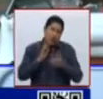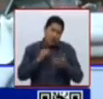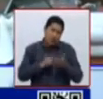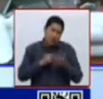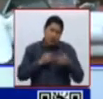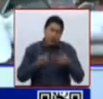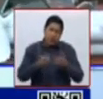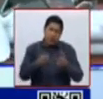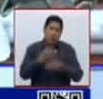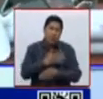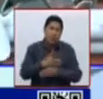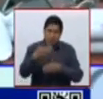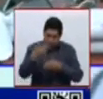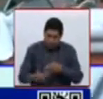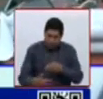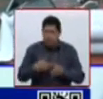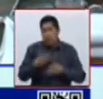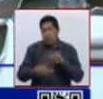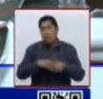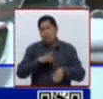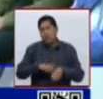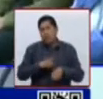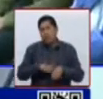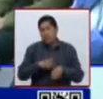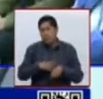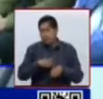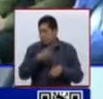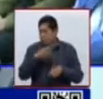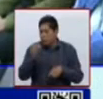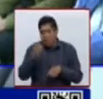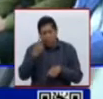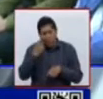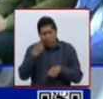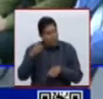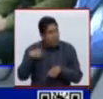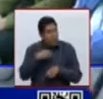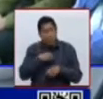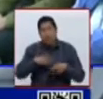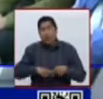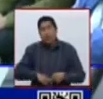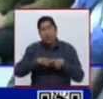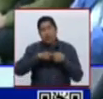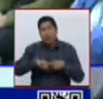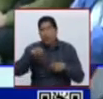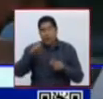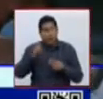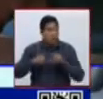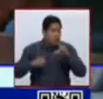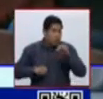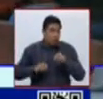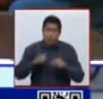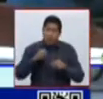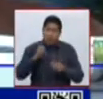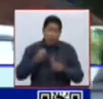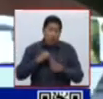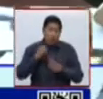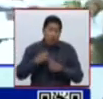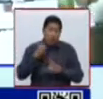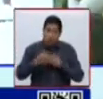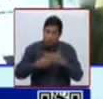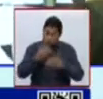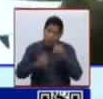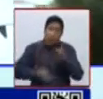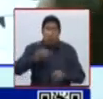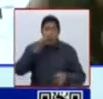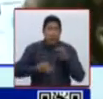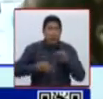se concluye con esta fase. En cualquier momento concluye y conoceremos si se suspende o no o si prosigue y si el tribunal